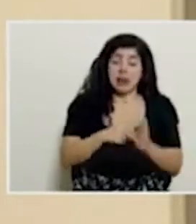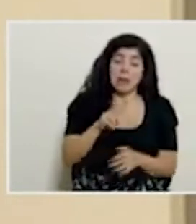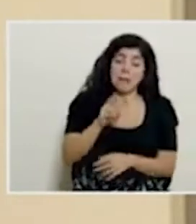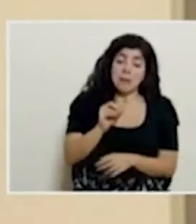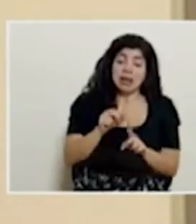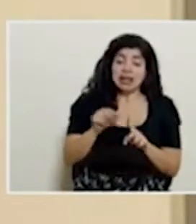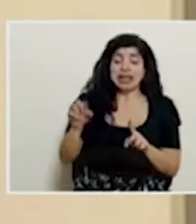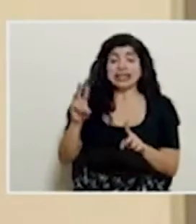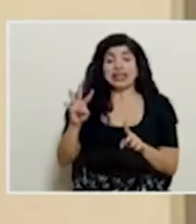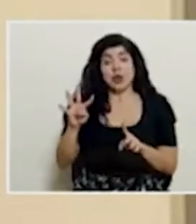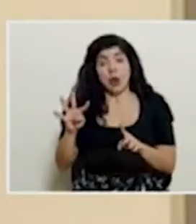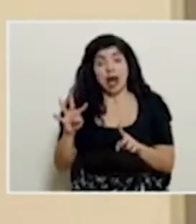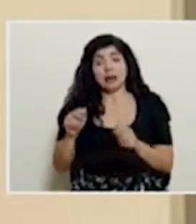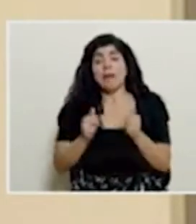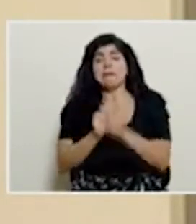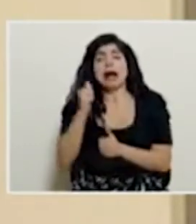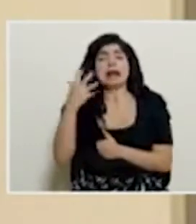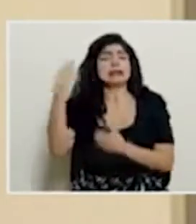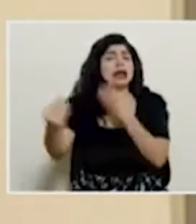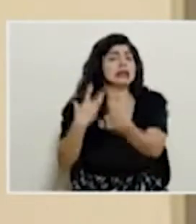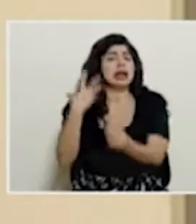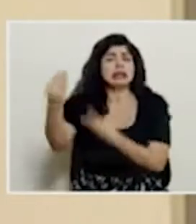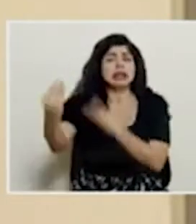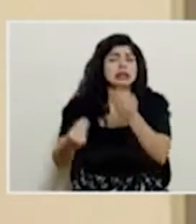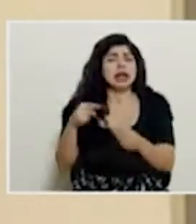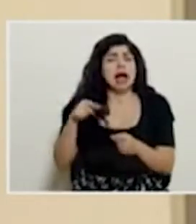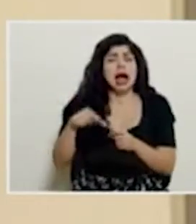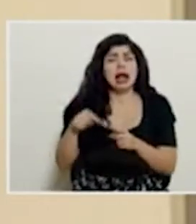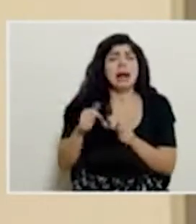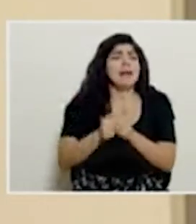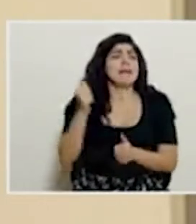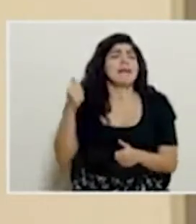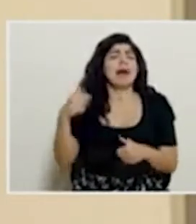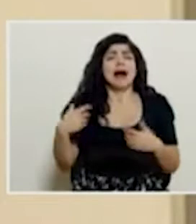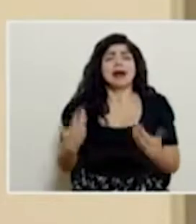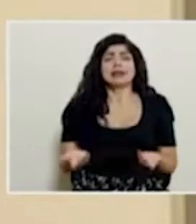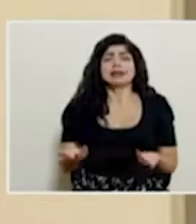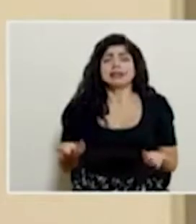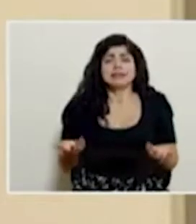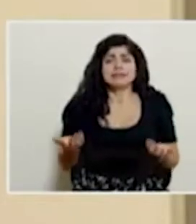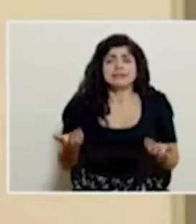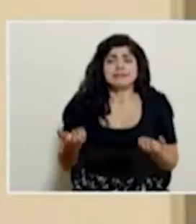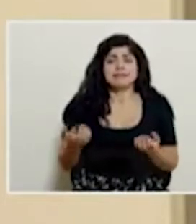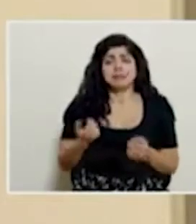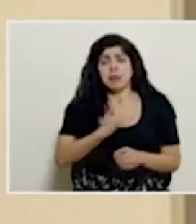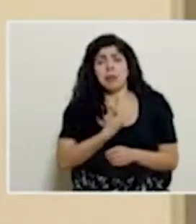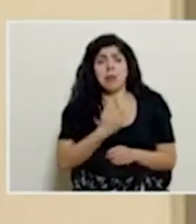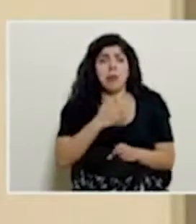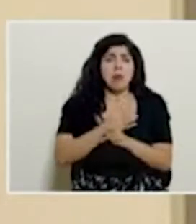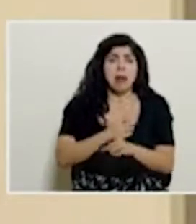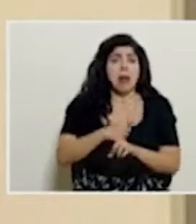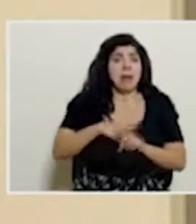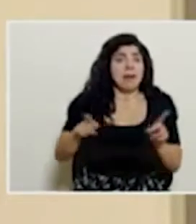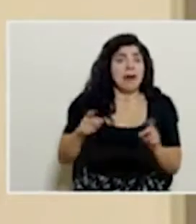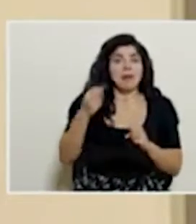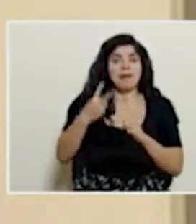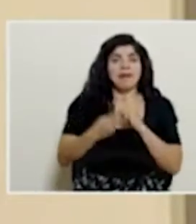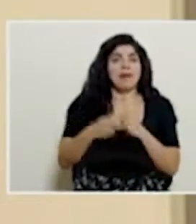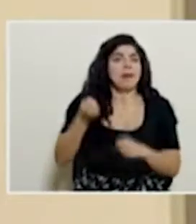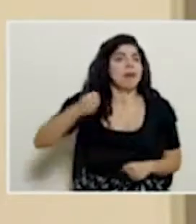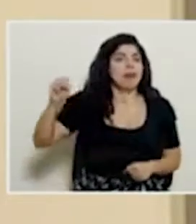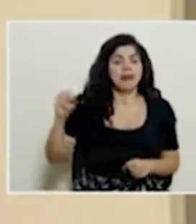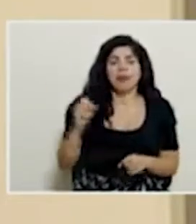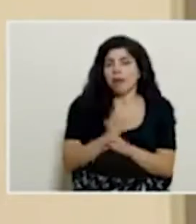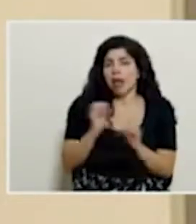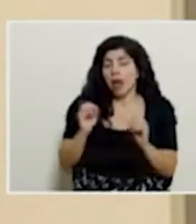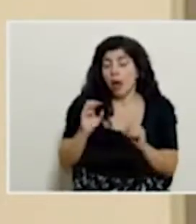más eventualmente pueden cuidarse y lamentablemente muchas veces no lo hacen o cuidar a otros y terminan infectando